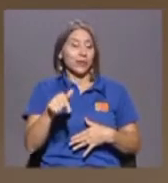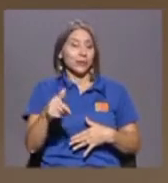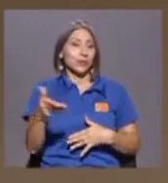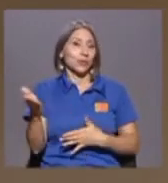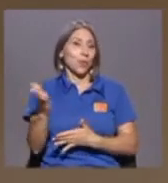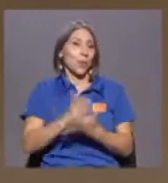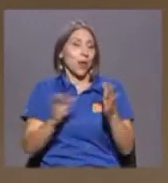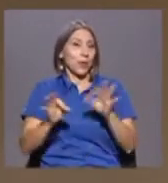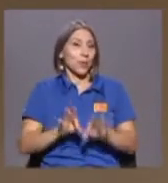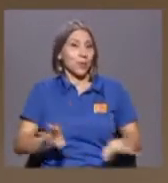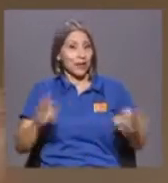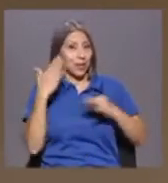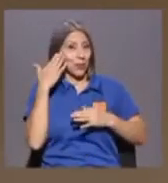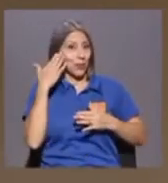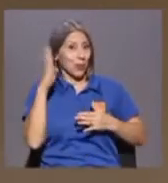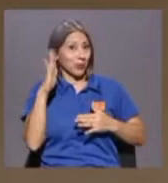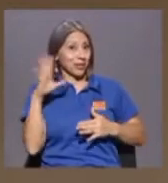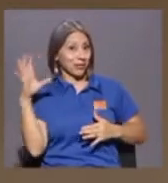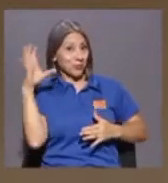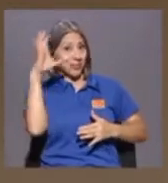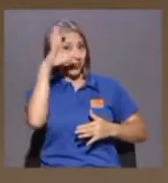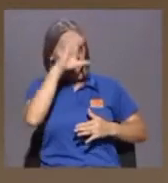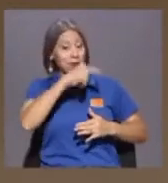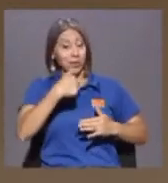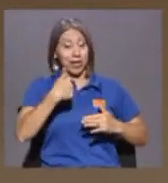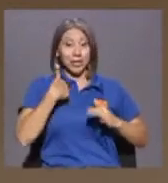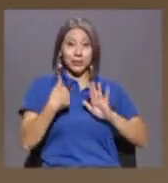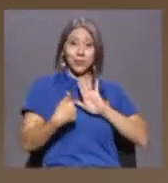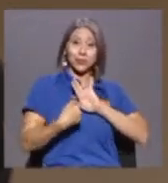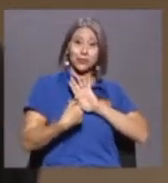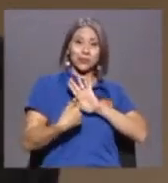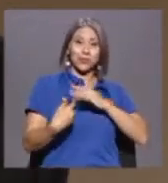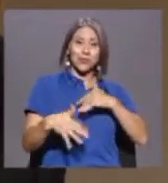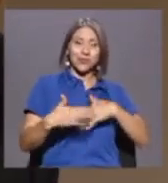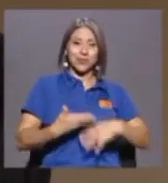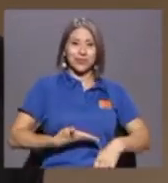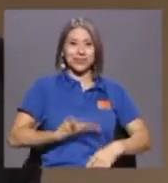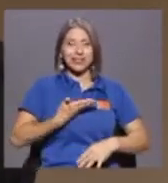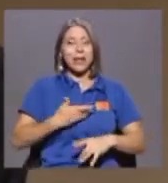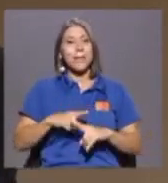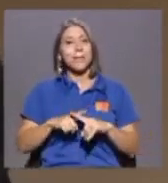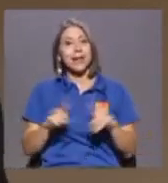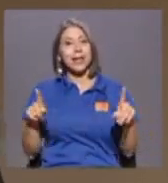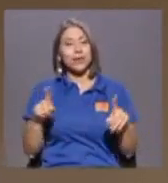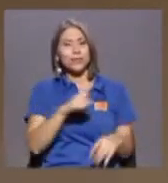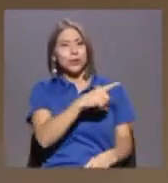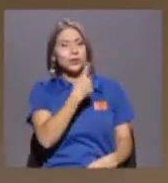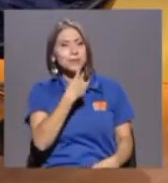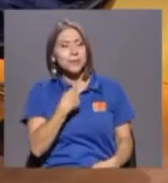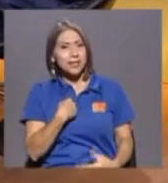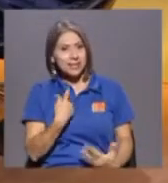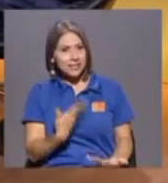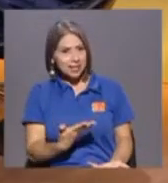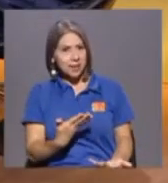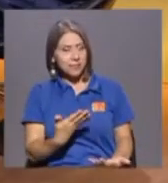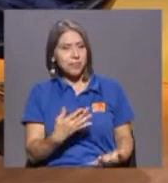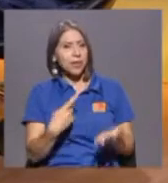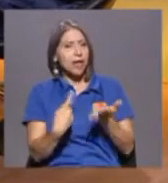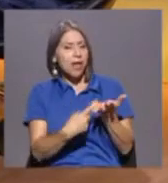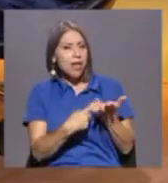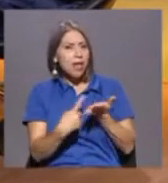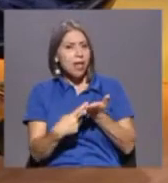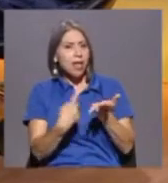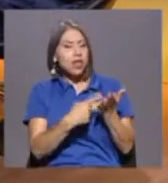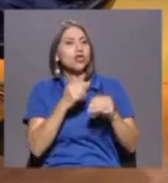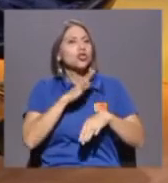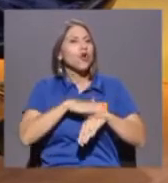si se me nota aquí la heráldica correspondiente. Pero me decía usted, don Gabriel, le hacía el comentario sobre